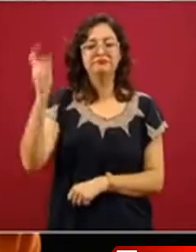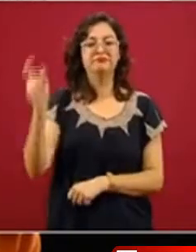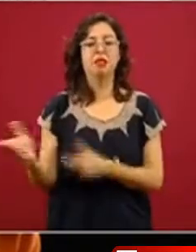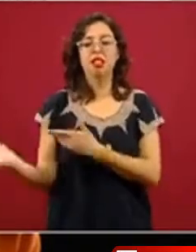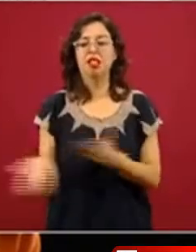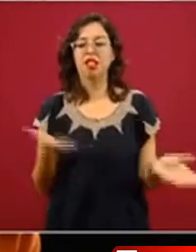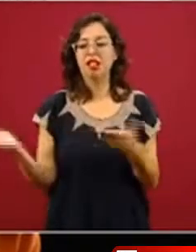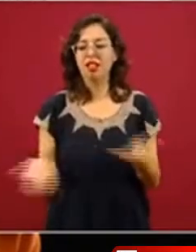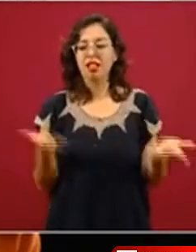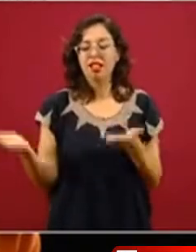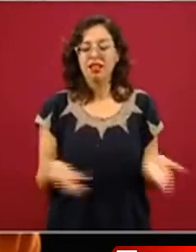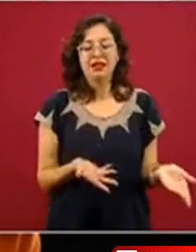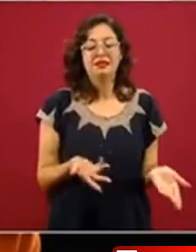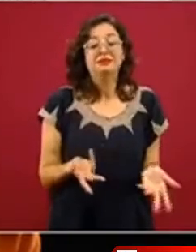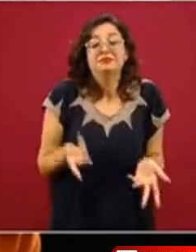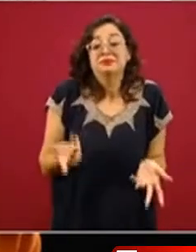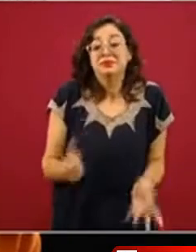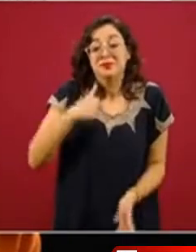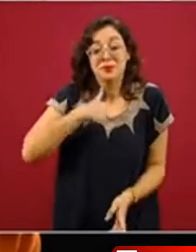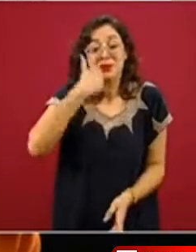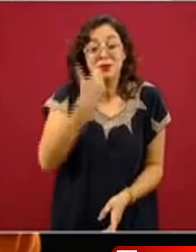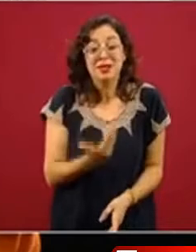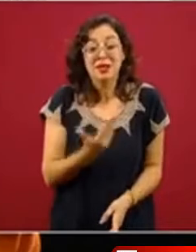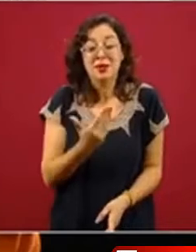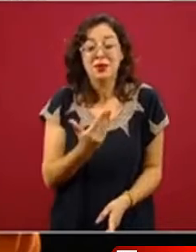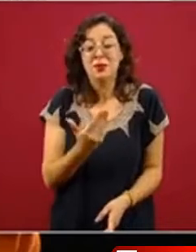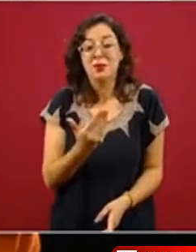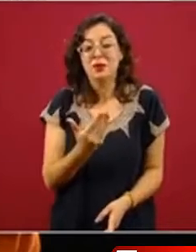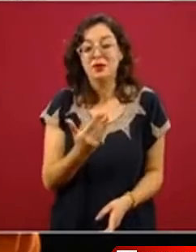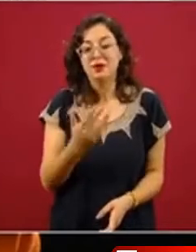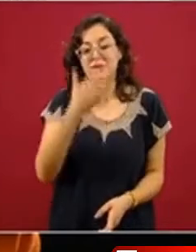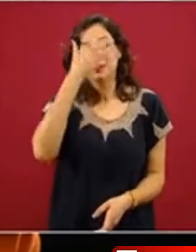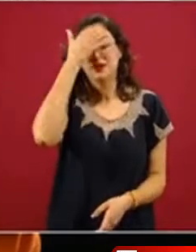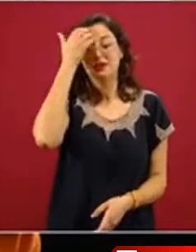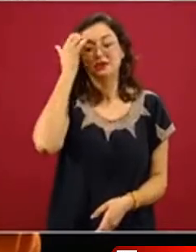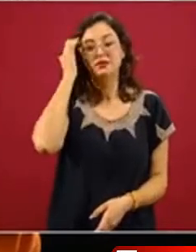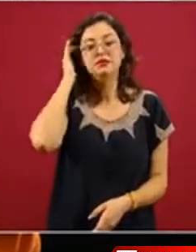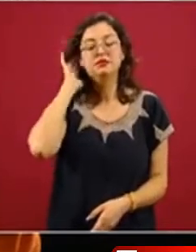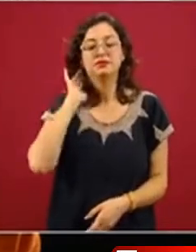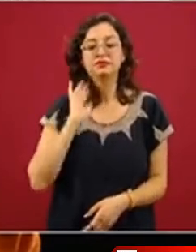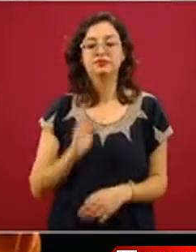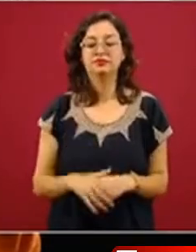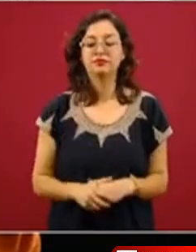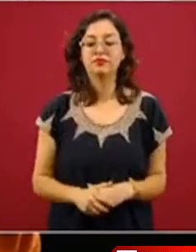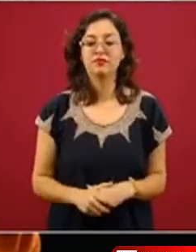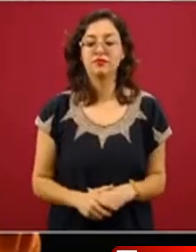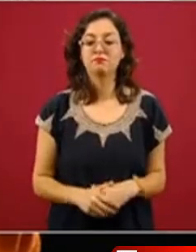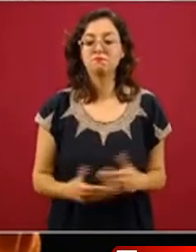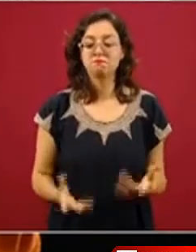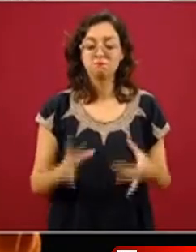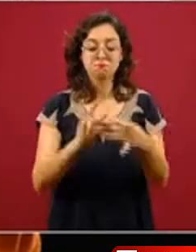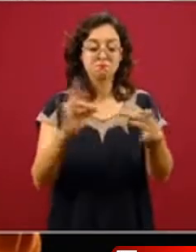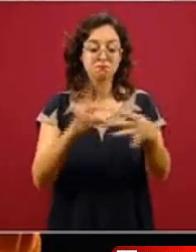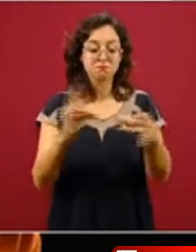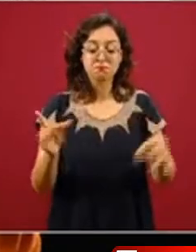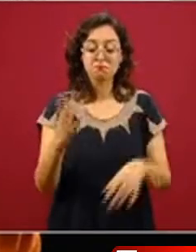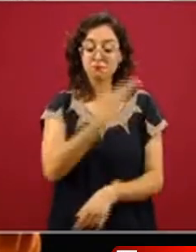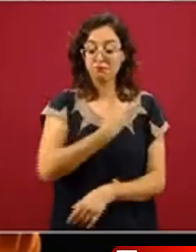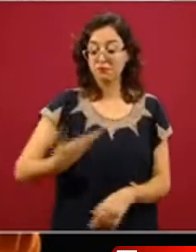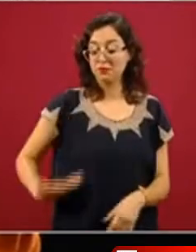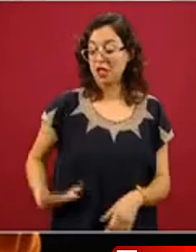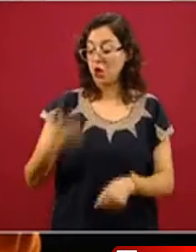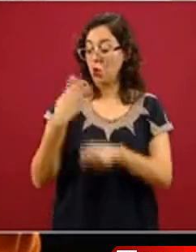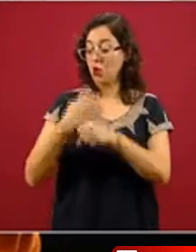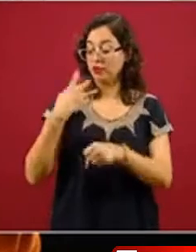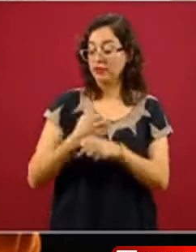quisiera saber si la transformación que está hablando el presidente, esta cuarta